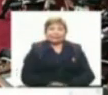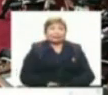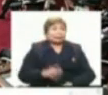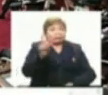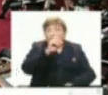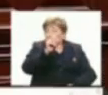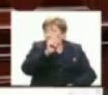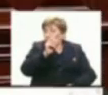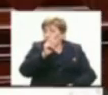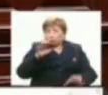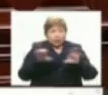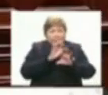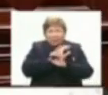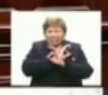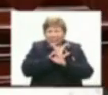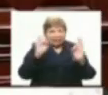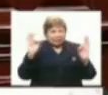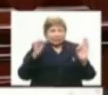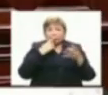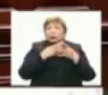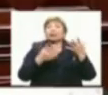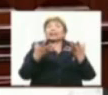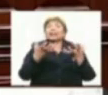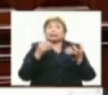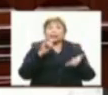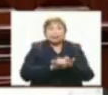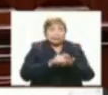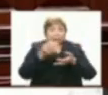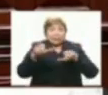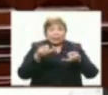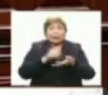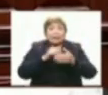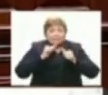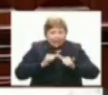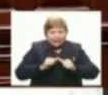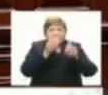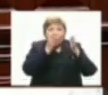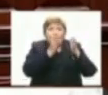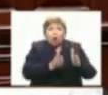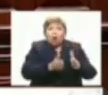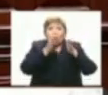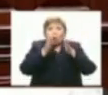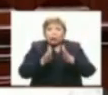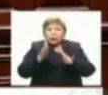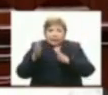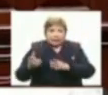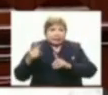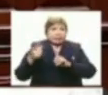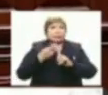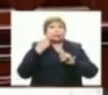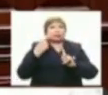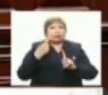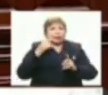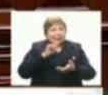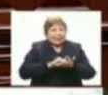No haremos nada de eso porque queremos que la economía mantenga orden y predictibilidad,